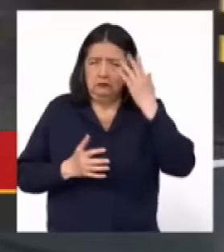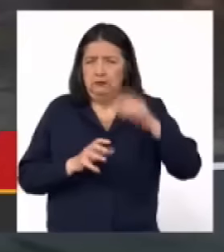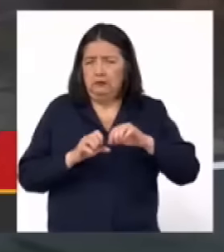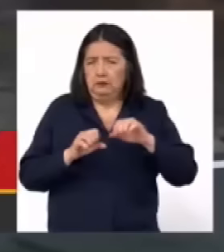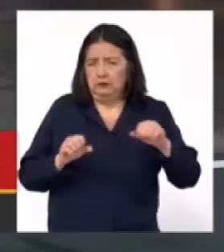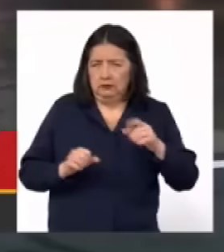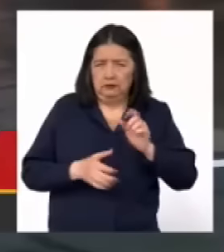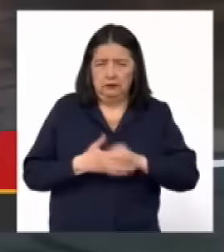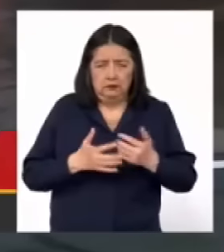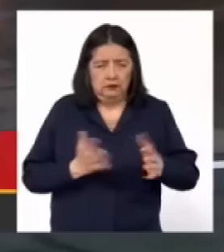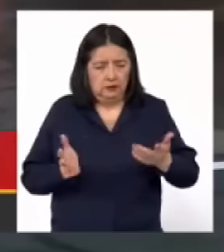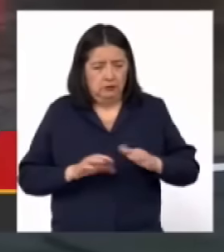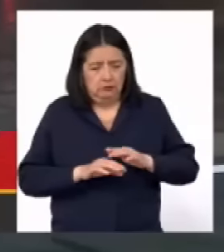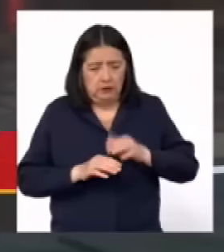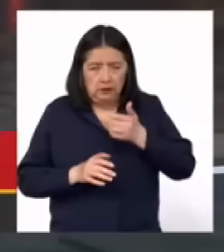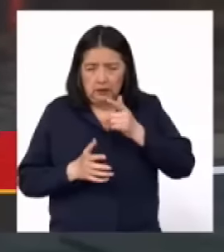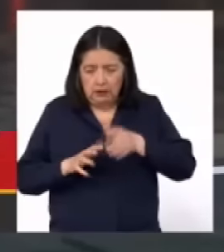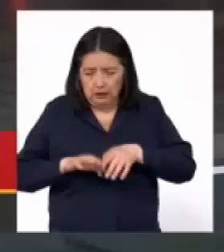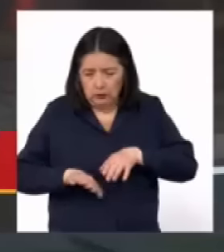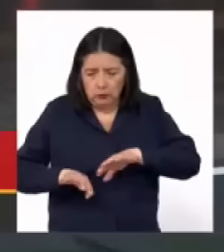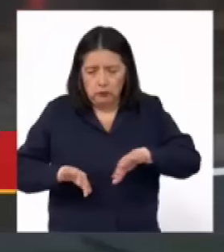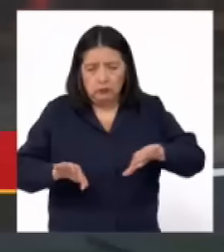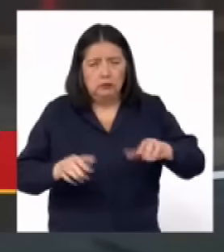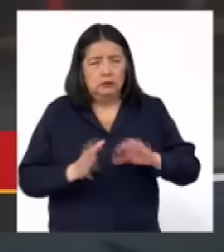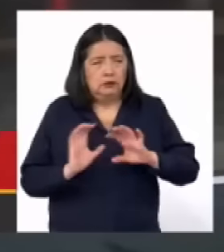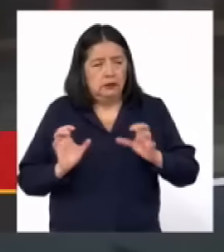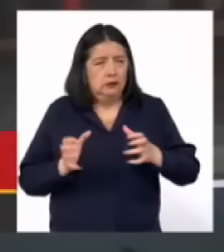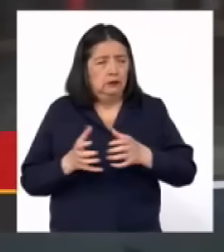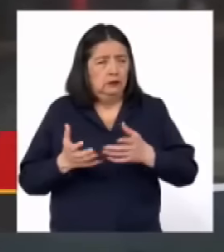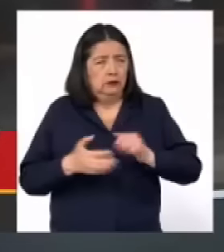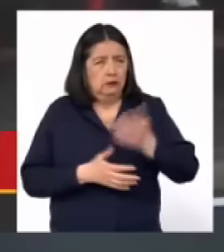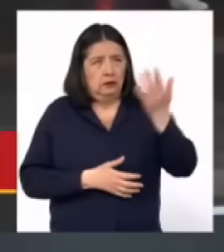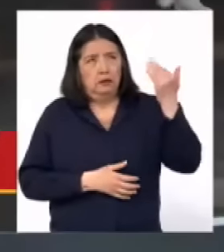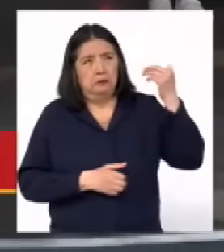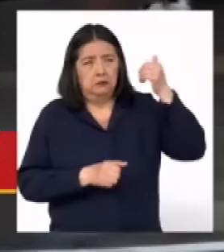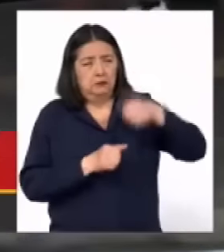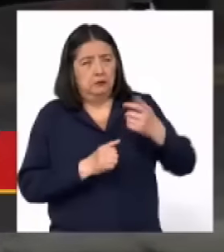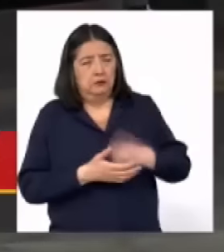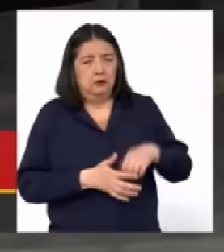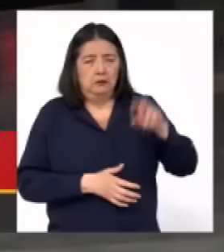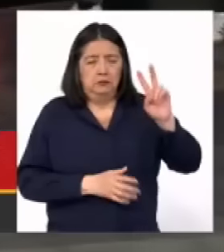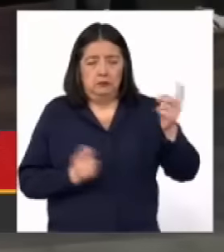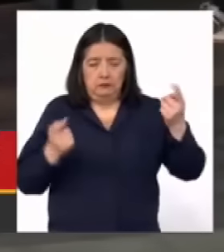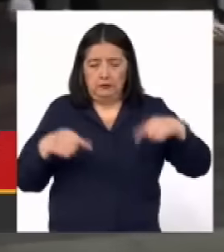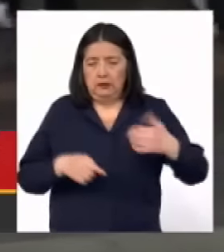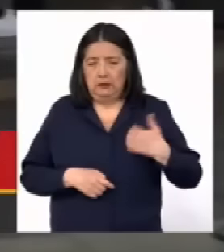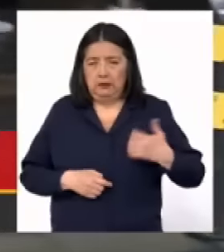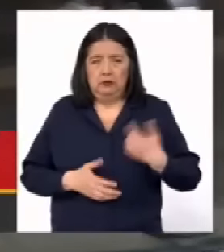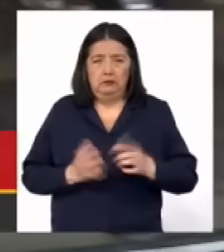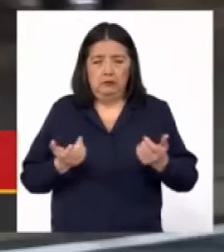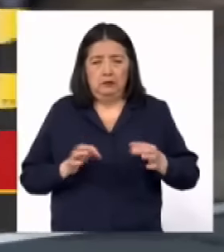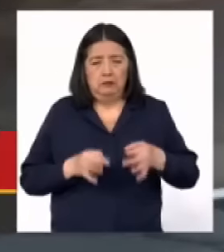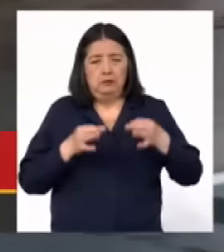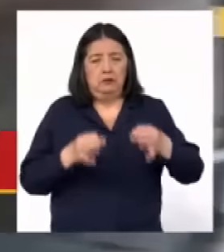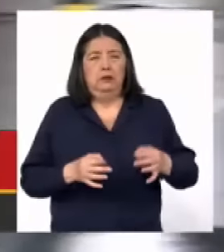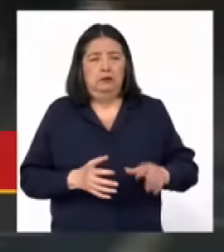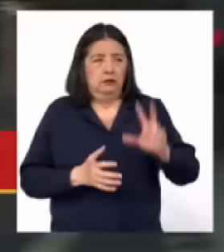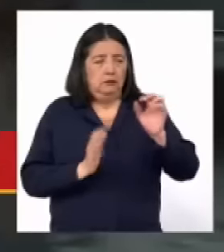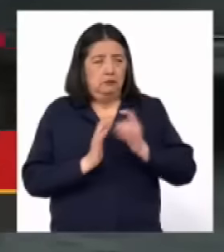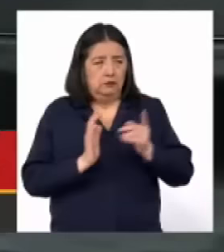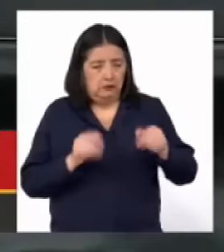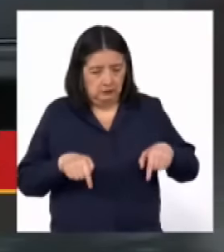de drenaje justamente del Mané Garrincha? Porque recordemos que en la jornada anterior el partido Venezuela-Argentina incluso tuvo que ser postergado media hora y